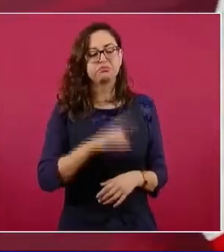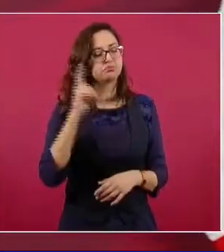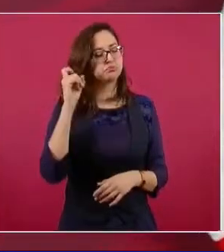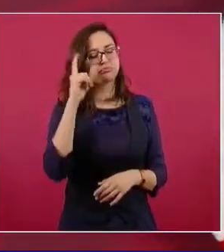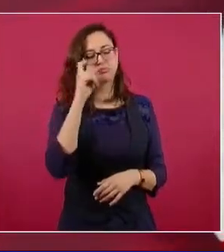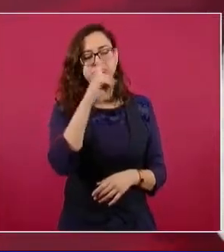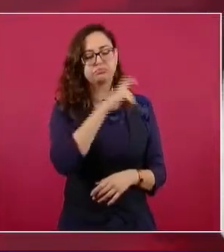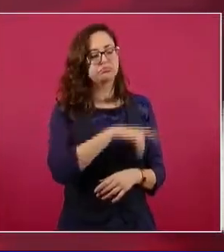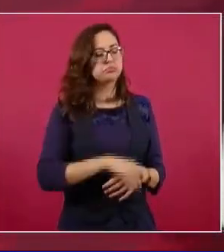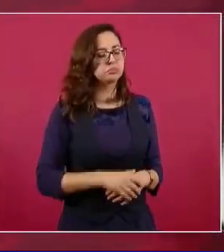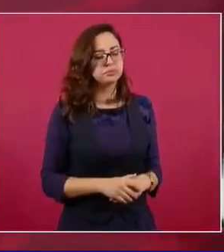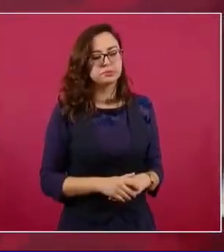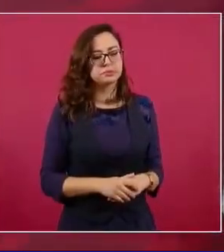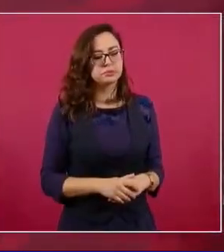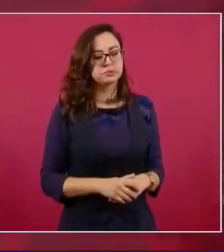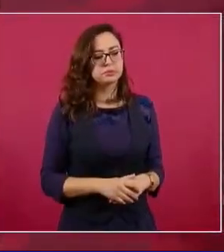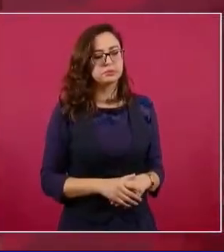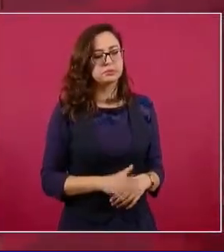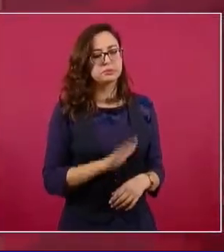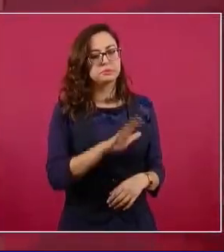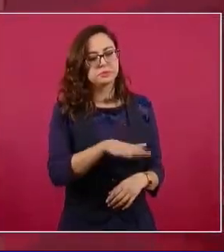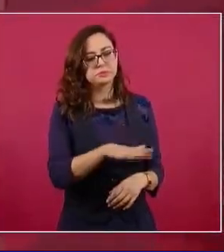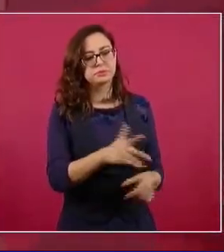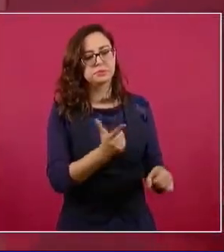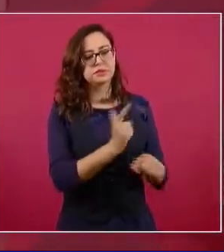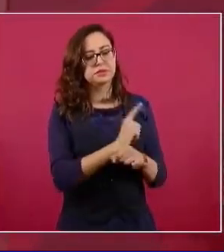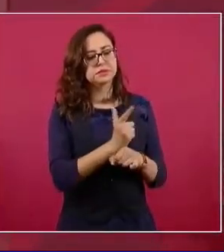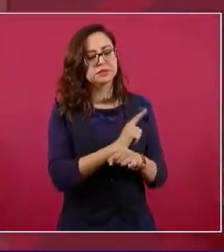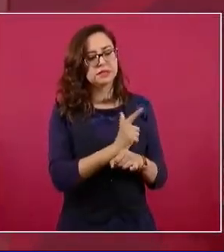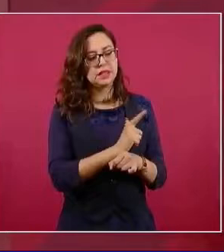decían: licenciado,